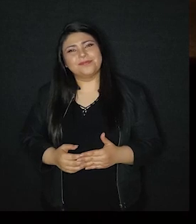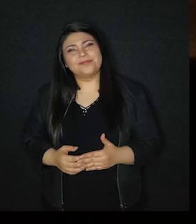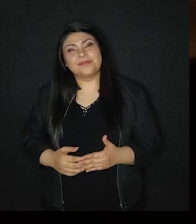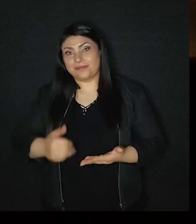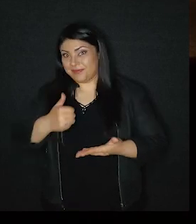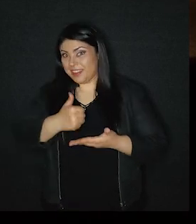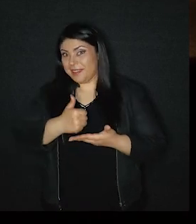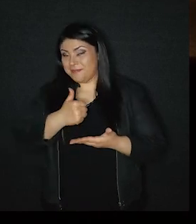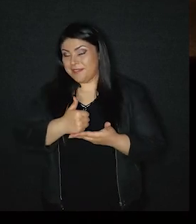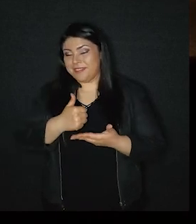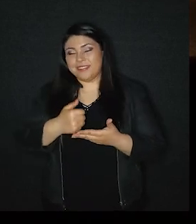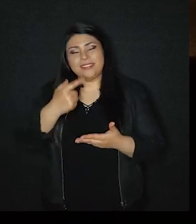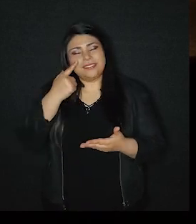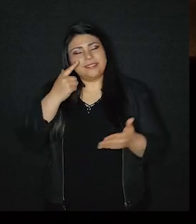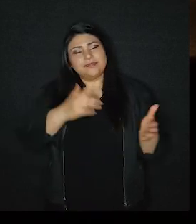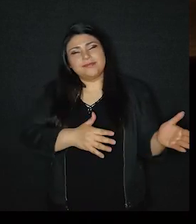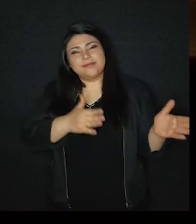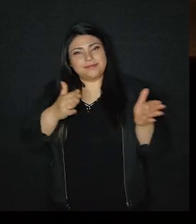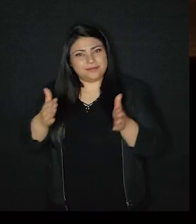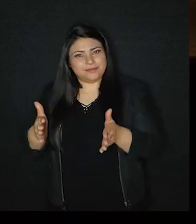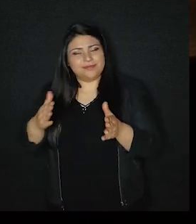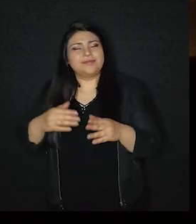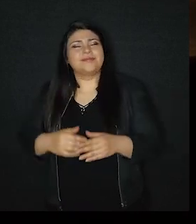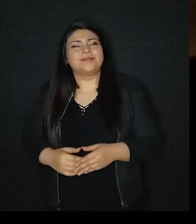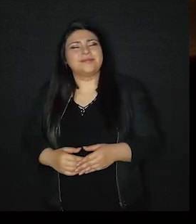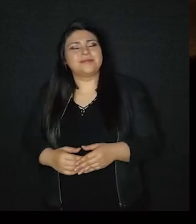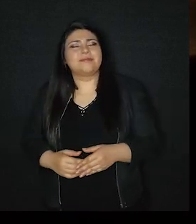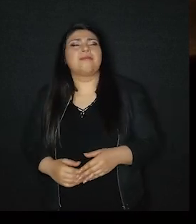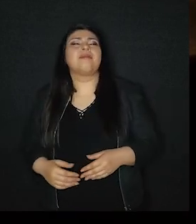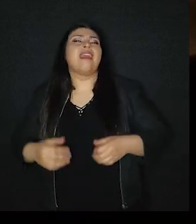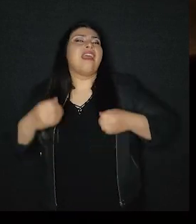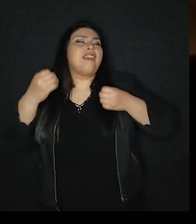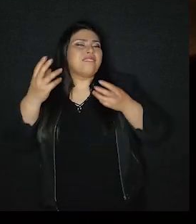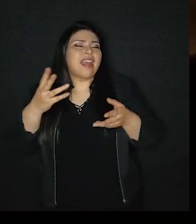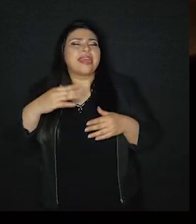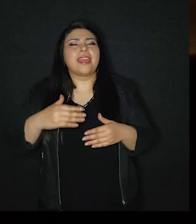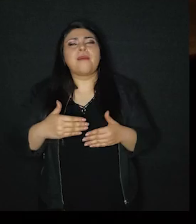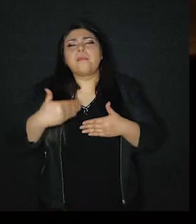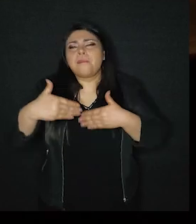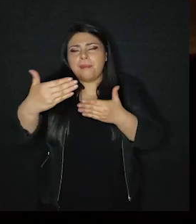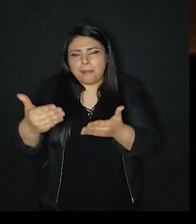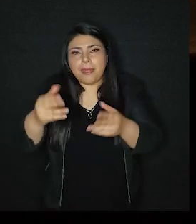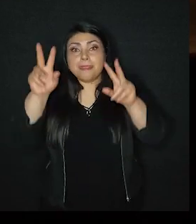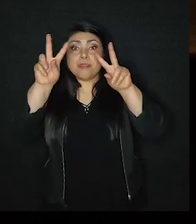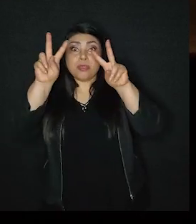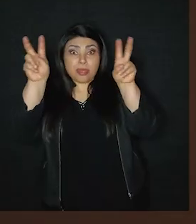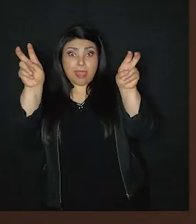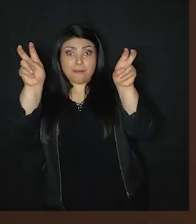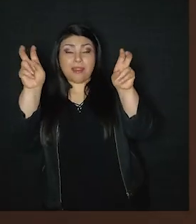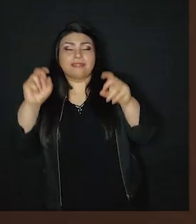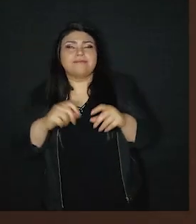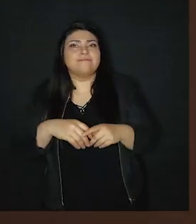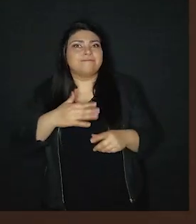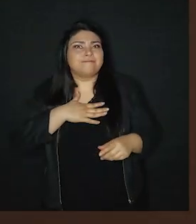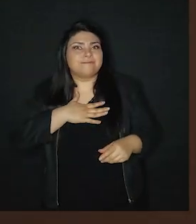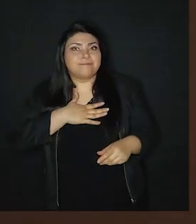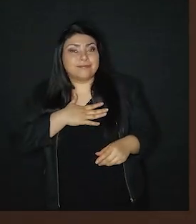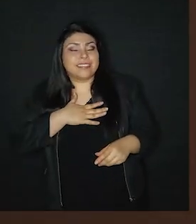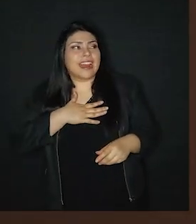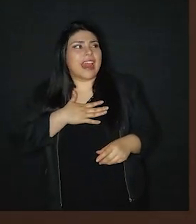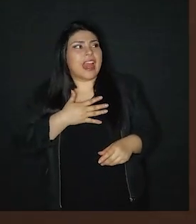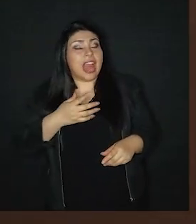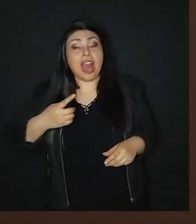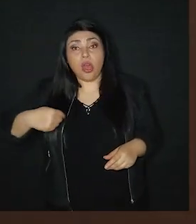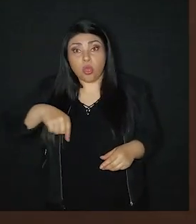Amén dicho eso quiero hablar los siguientes minutos acerca de un tema que está inquietando a